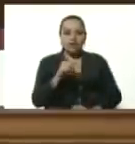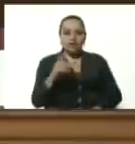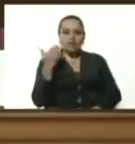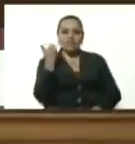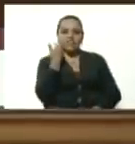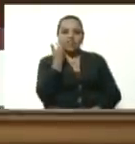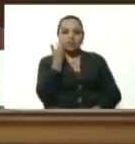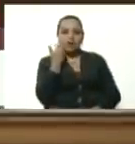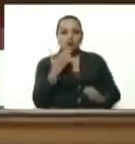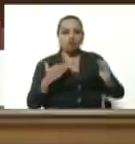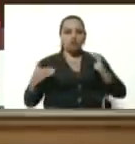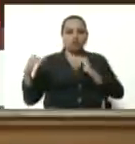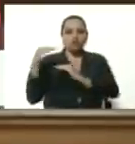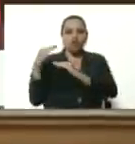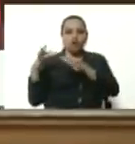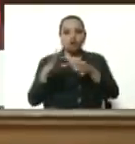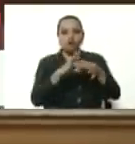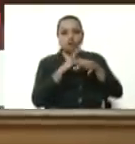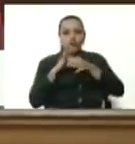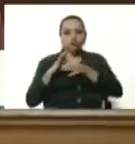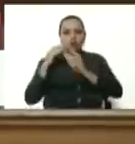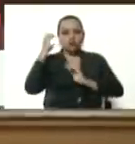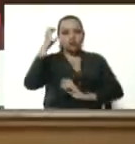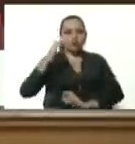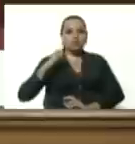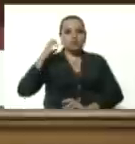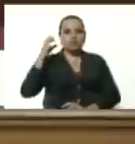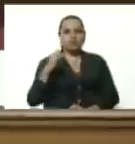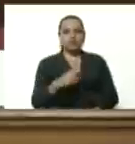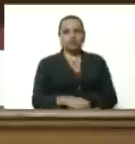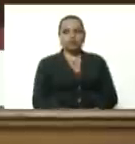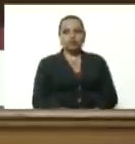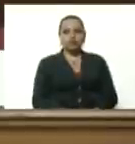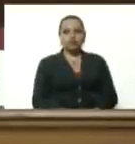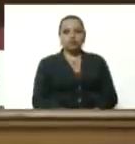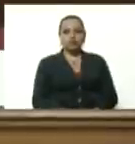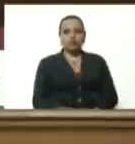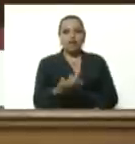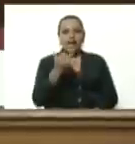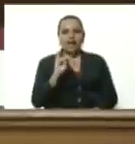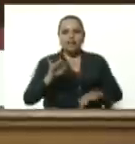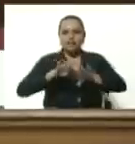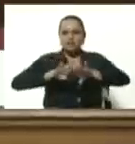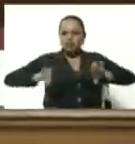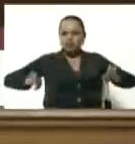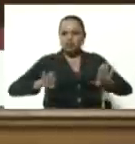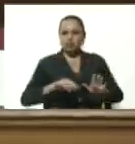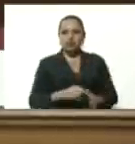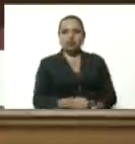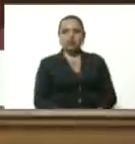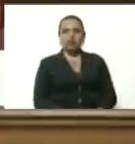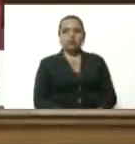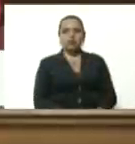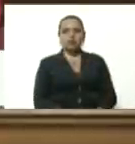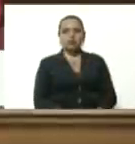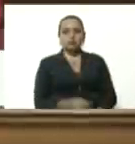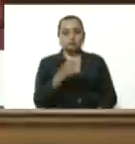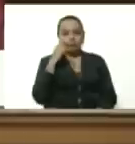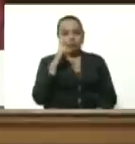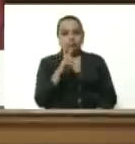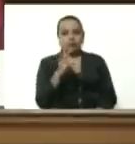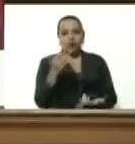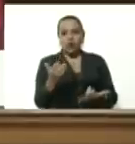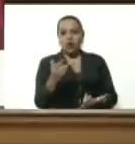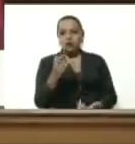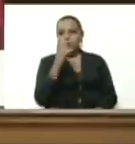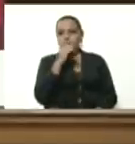supremacista Unión de Naciones Europeas. Va a causar divisiones. Fíjense que ahora ni nombran